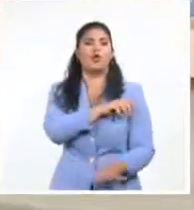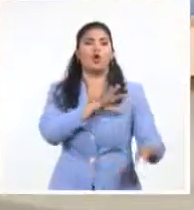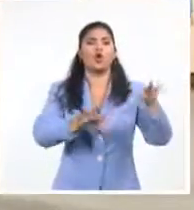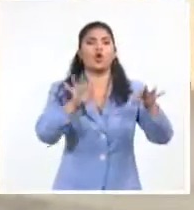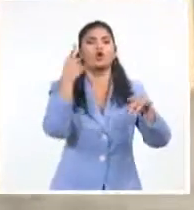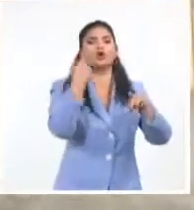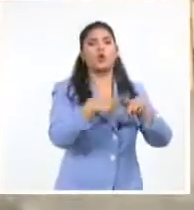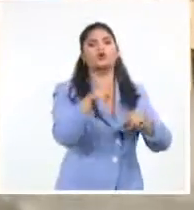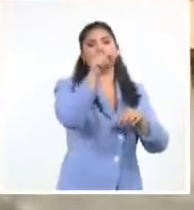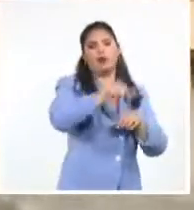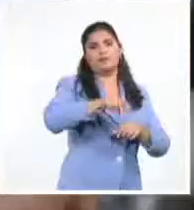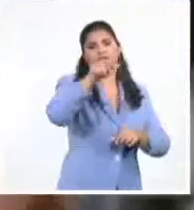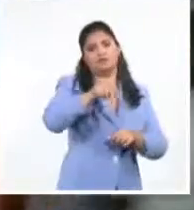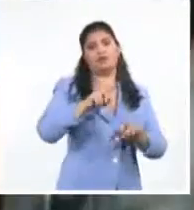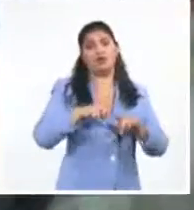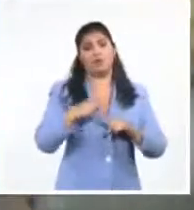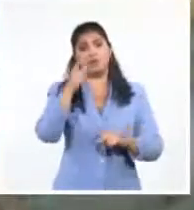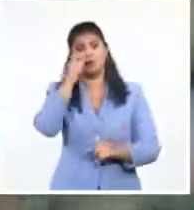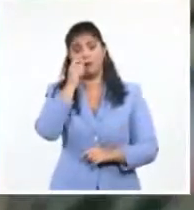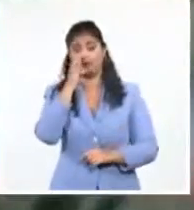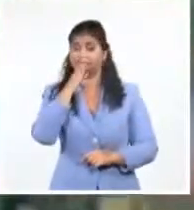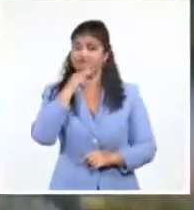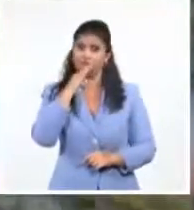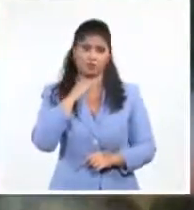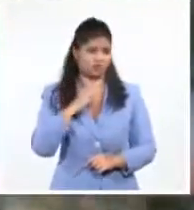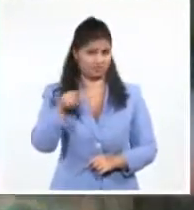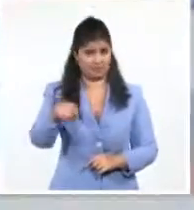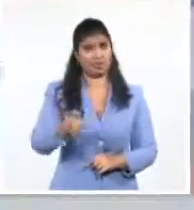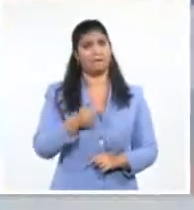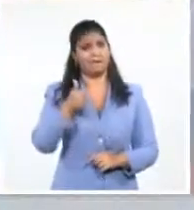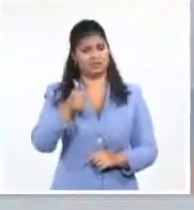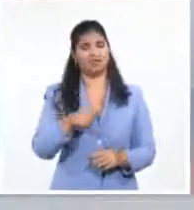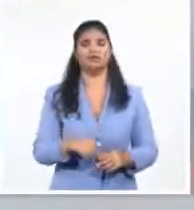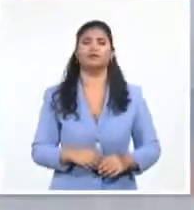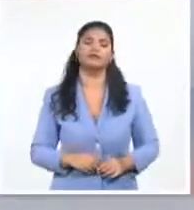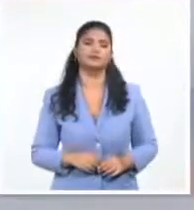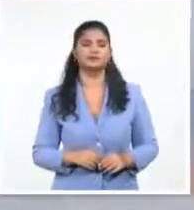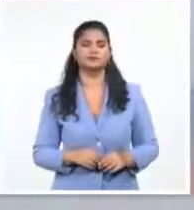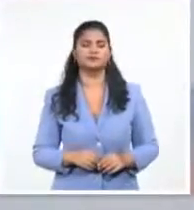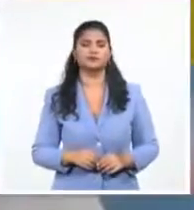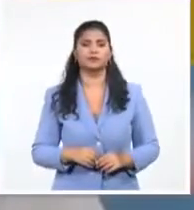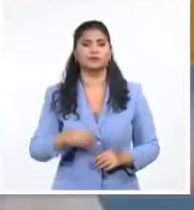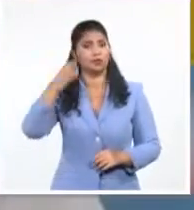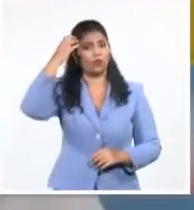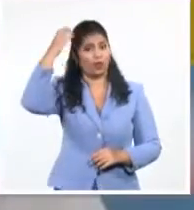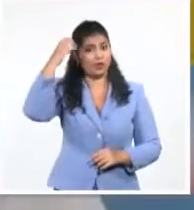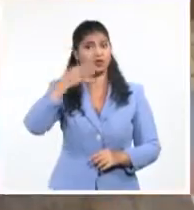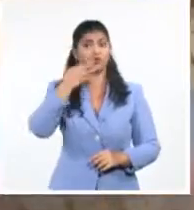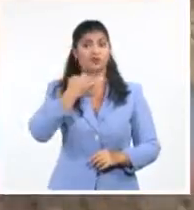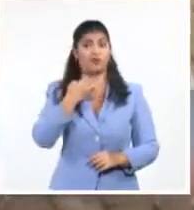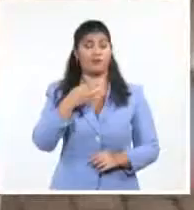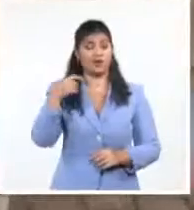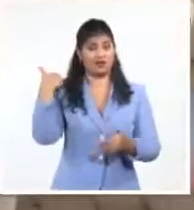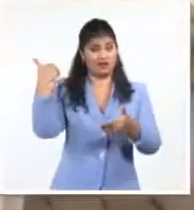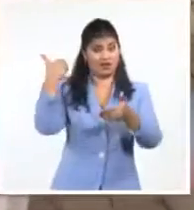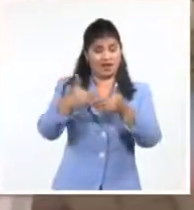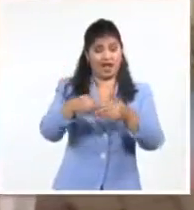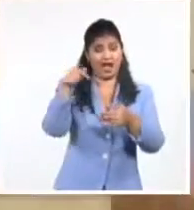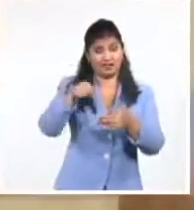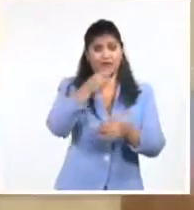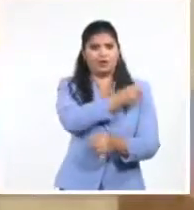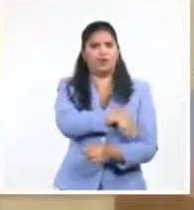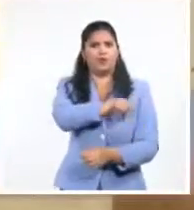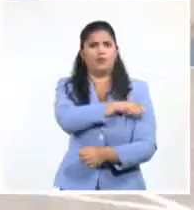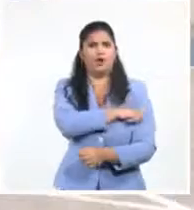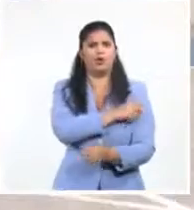no rotundo en todas sus preguntas de consulta popular. La autoridad electoral informa hasta el momento que el rechazo a todas estas interrogantes se